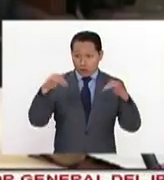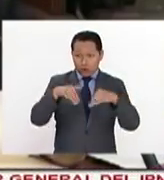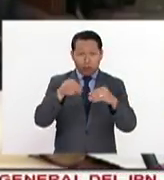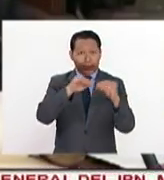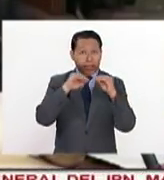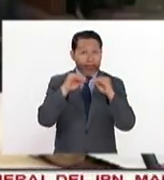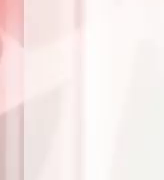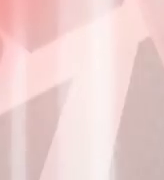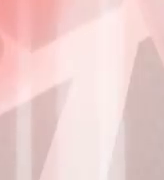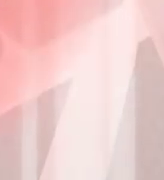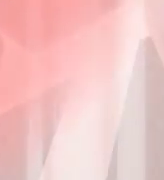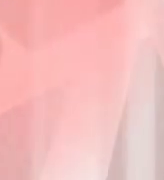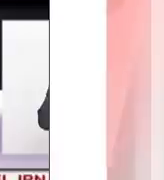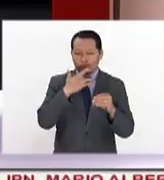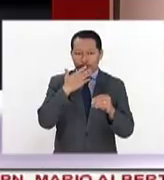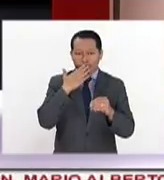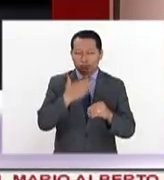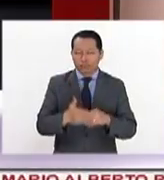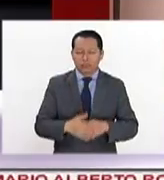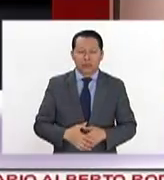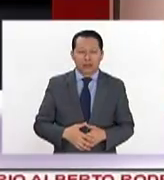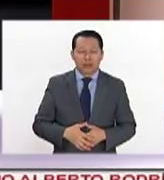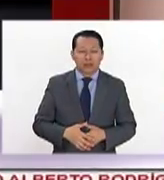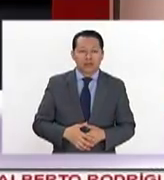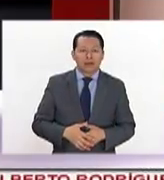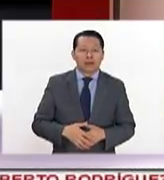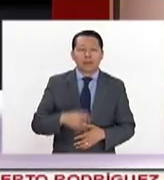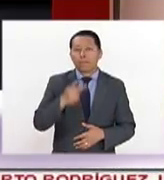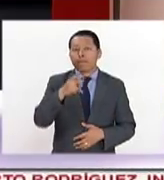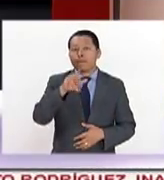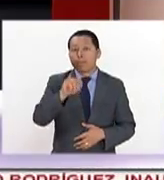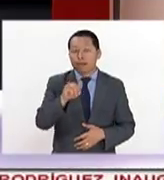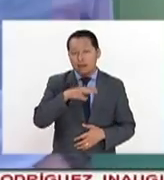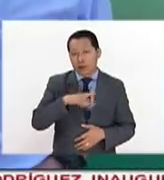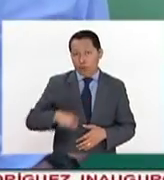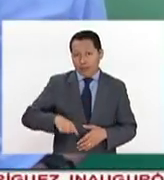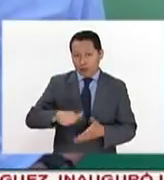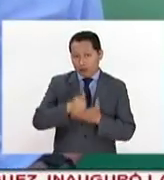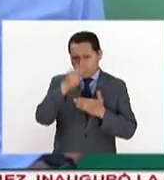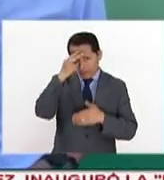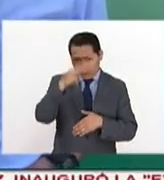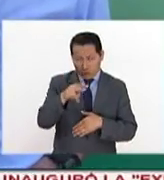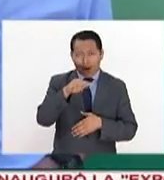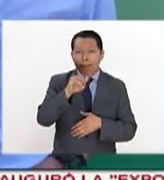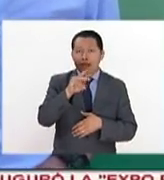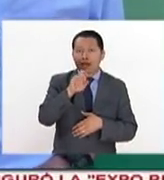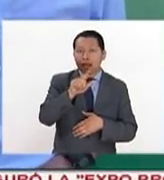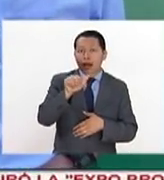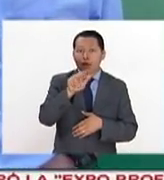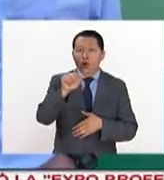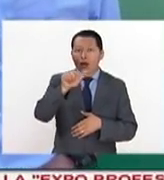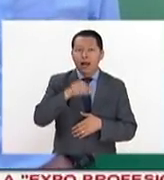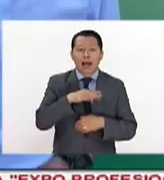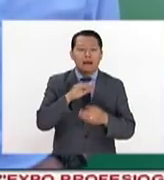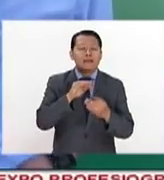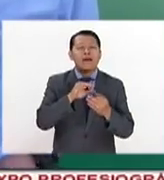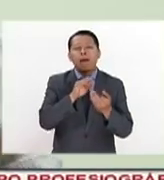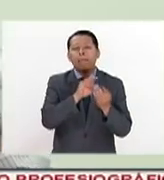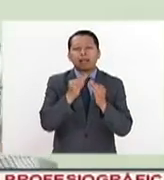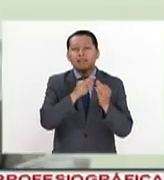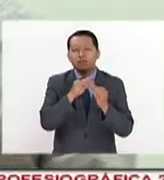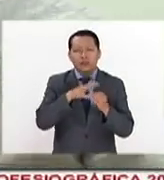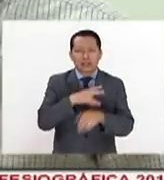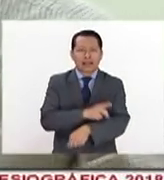no es correcto. El precandidato del PRI al gobierno de la Ciudad de México, Miquel Arriola, se reunió con vecinos de la